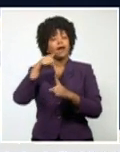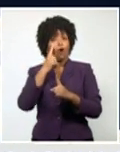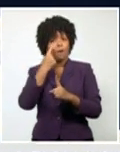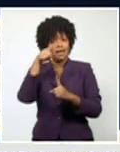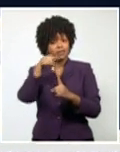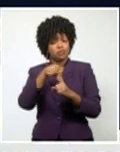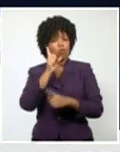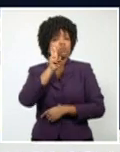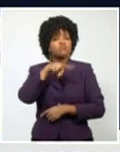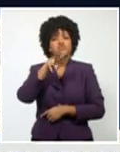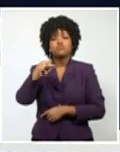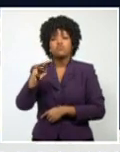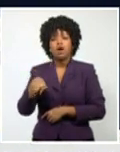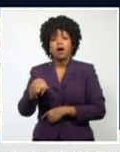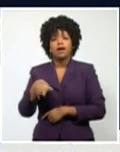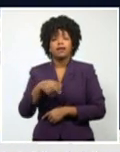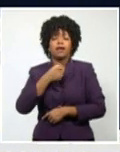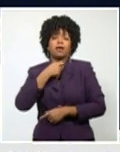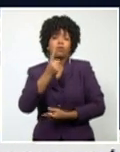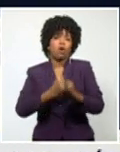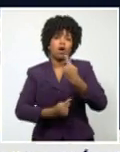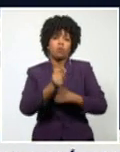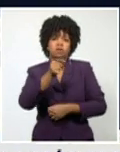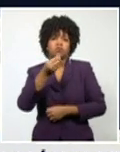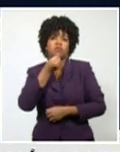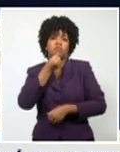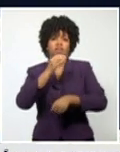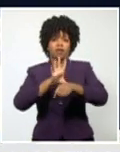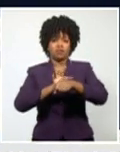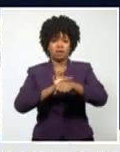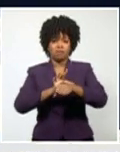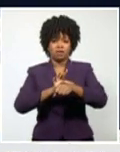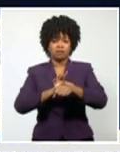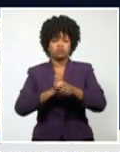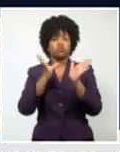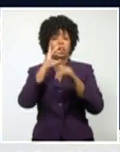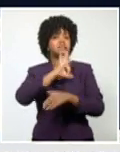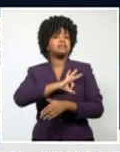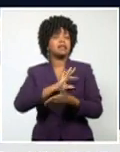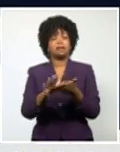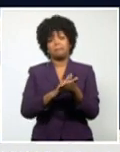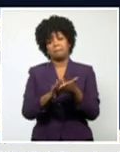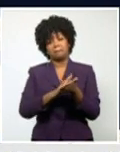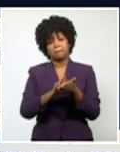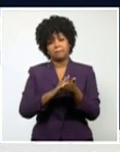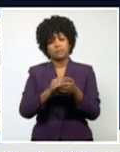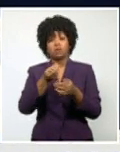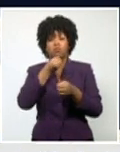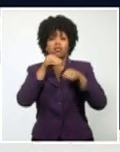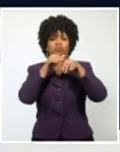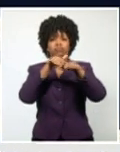número de personas que puedan estar infectadas, que no tengan síntomas, que están transmitiendo la